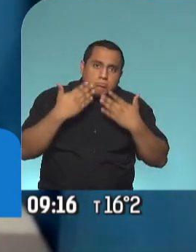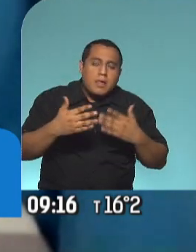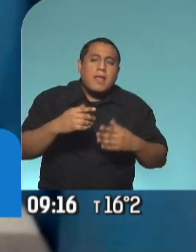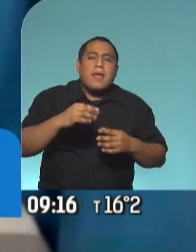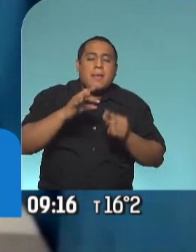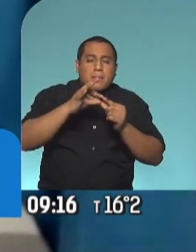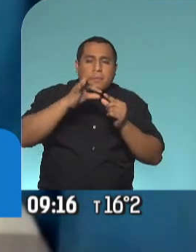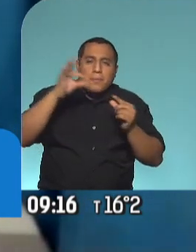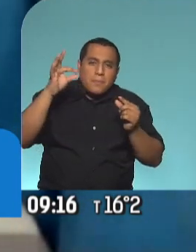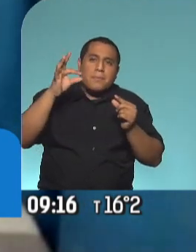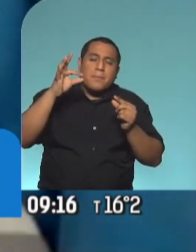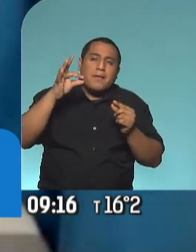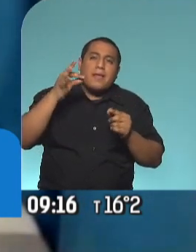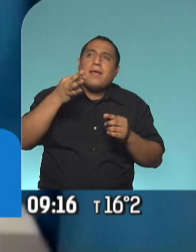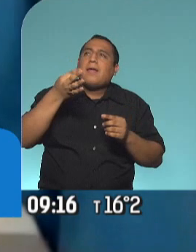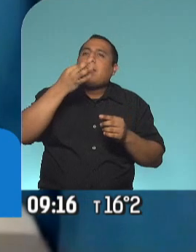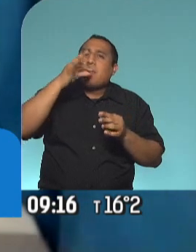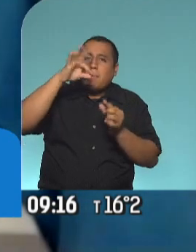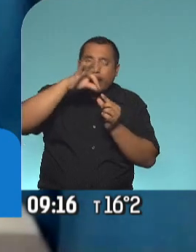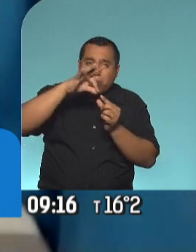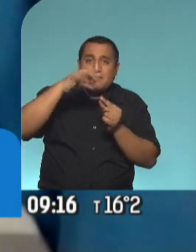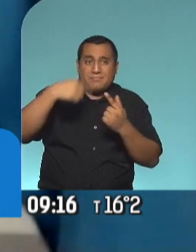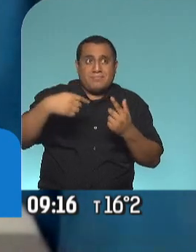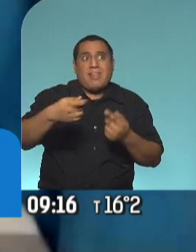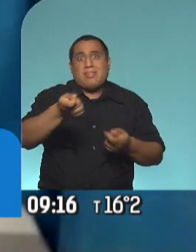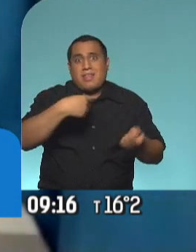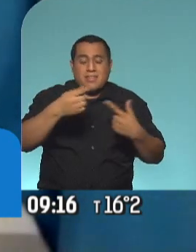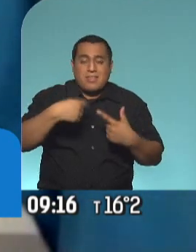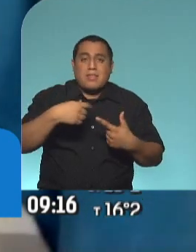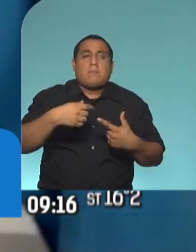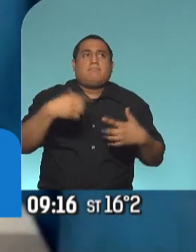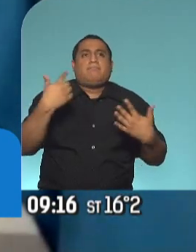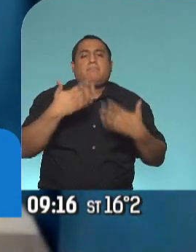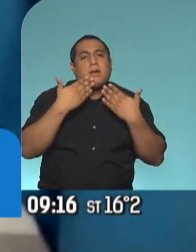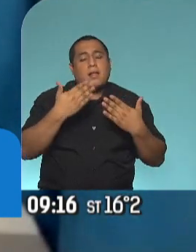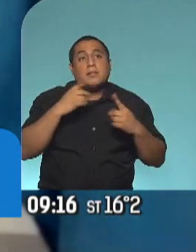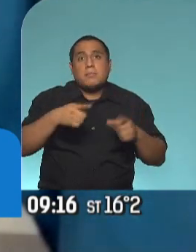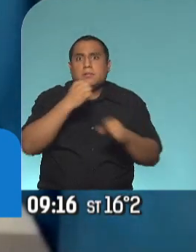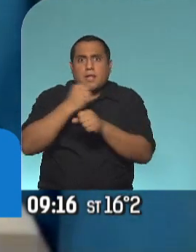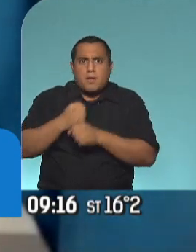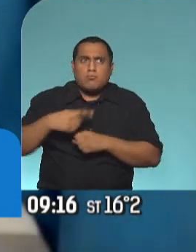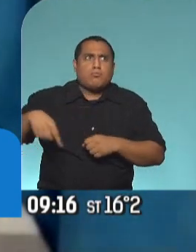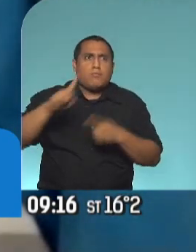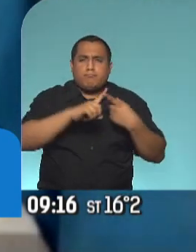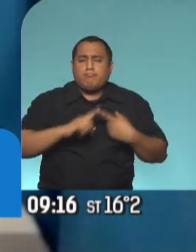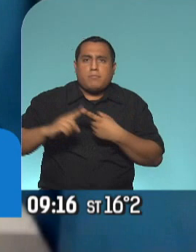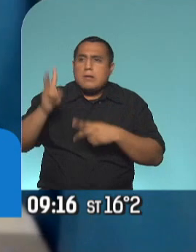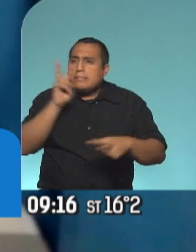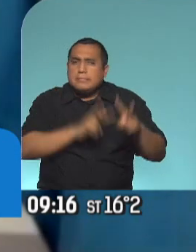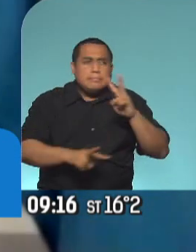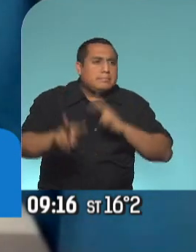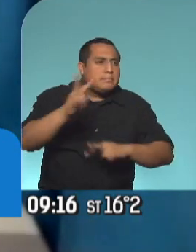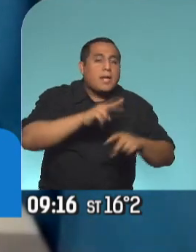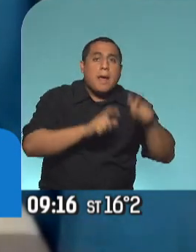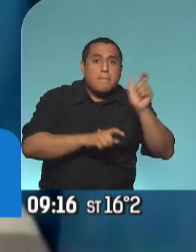test rápidos de antígeno, también trabajan en toda la provincia en forma simultánea, en esta búsqueda activa de casos, en el